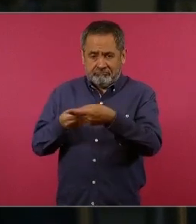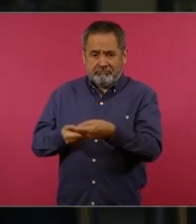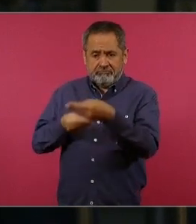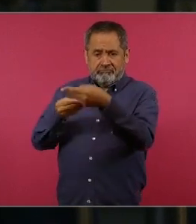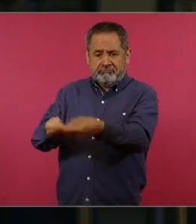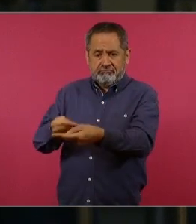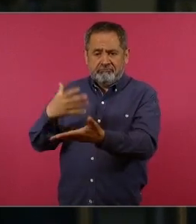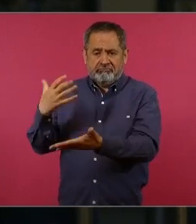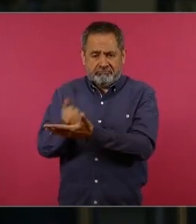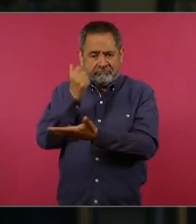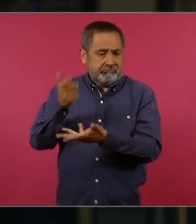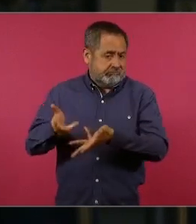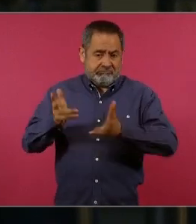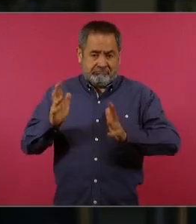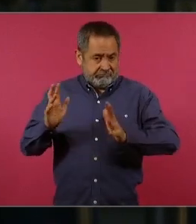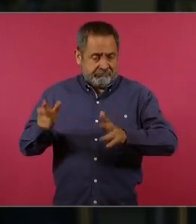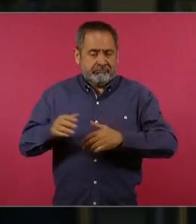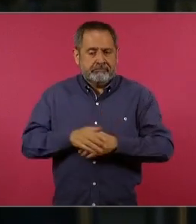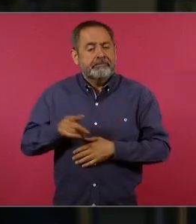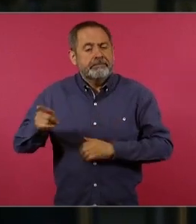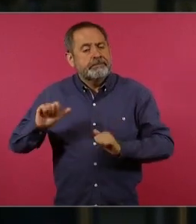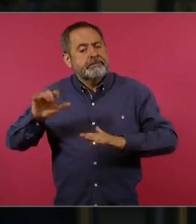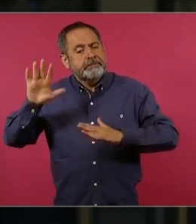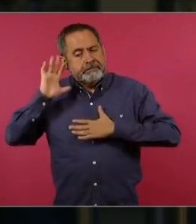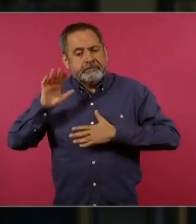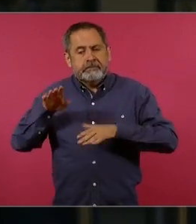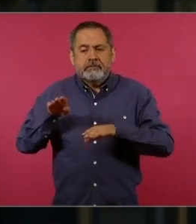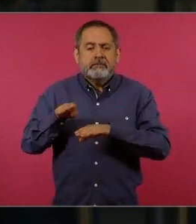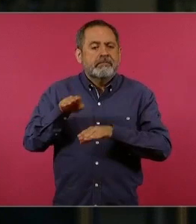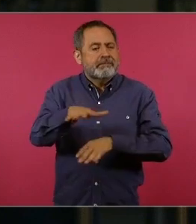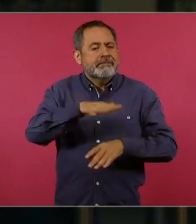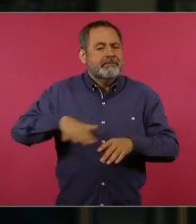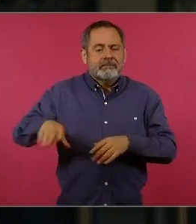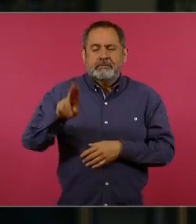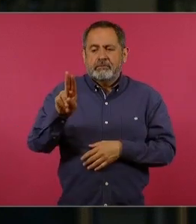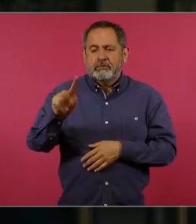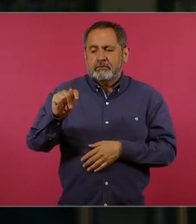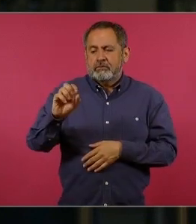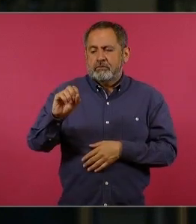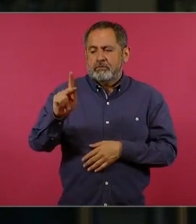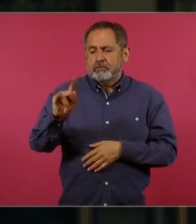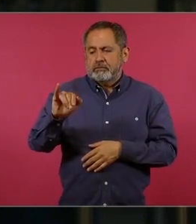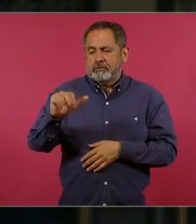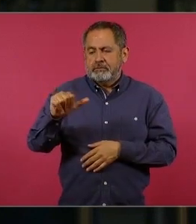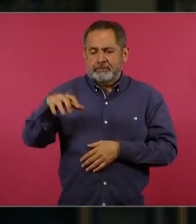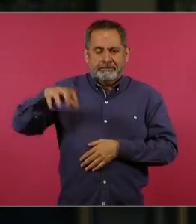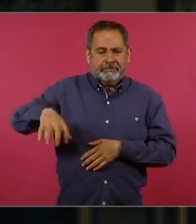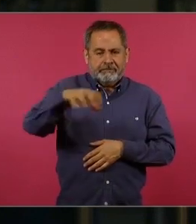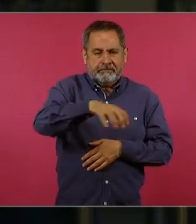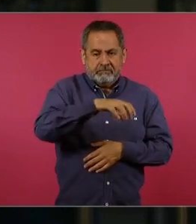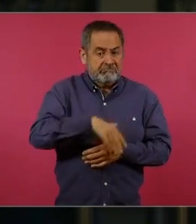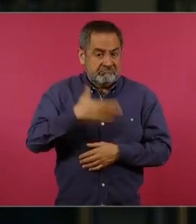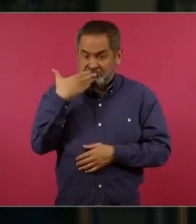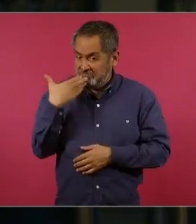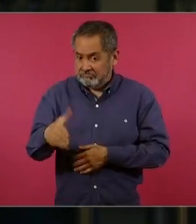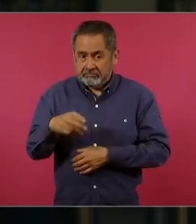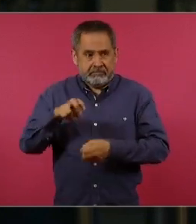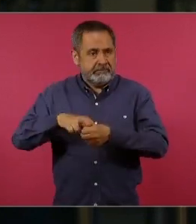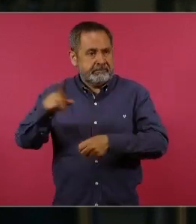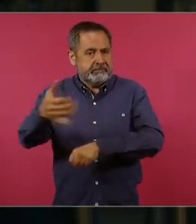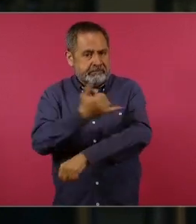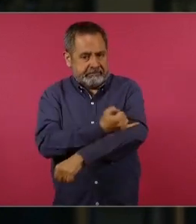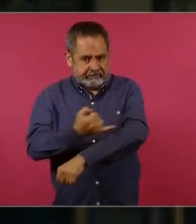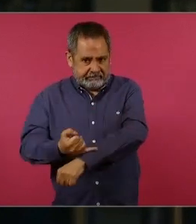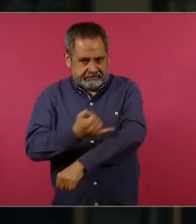pues ha prometido, por ejemplo, el tema de las utopías, que le funcionaron muy bien en Iztapalapa, en